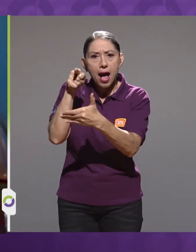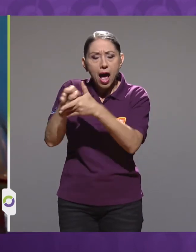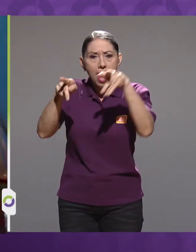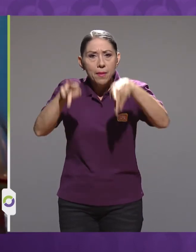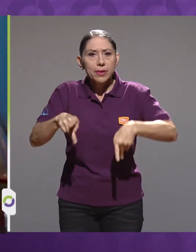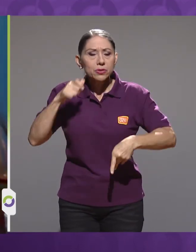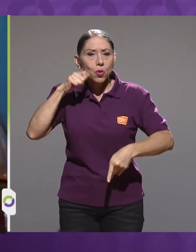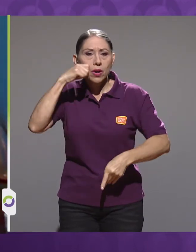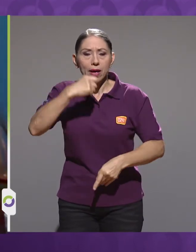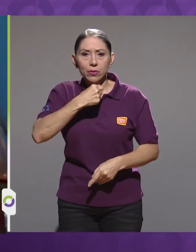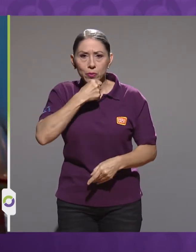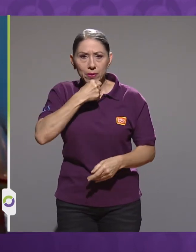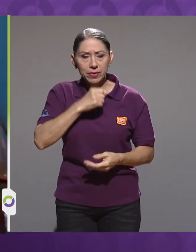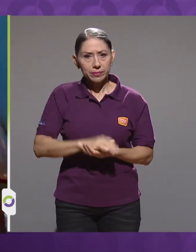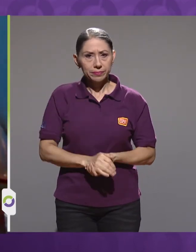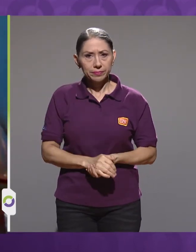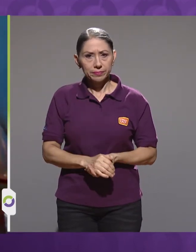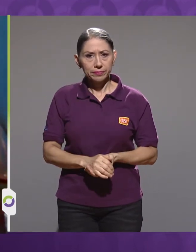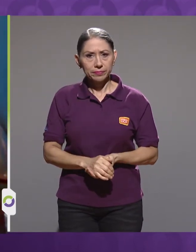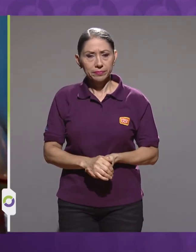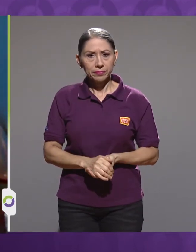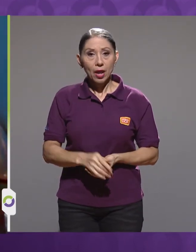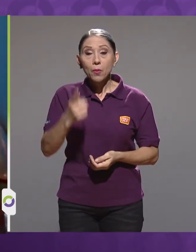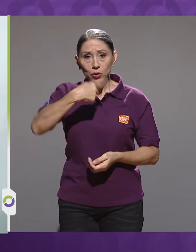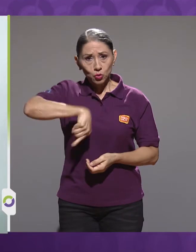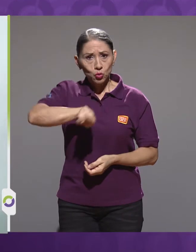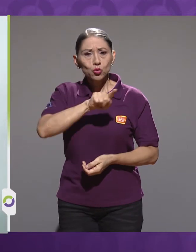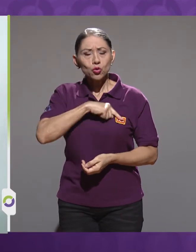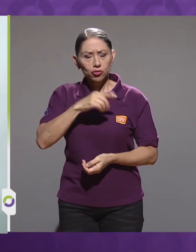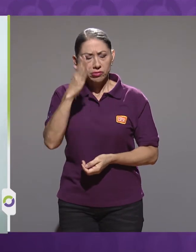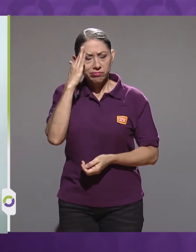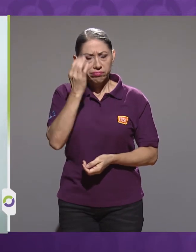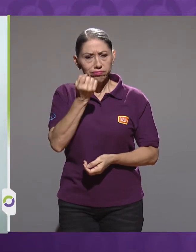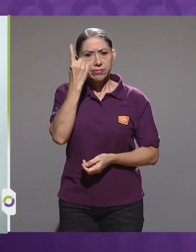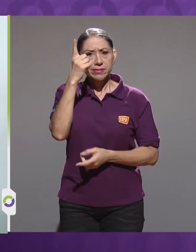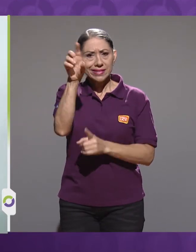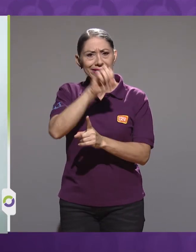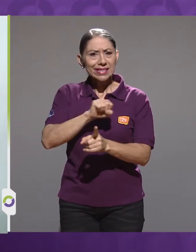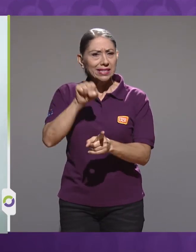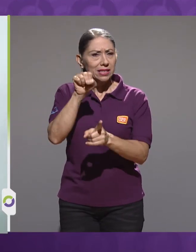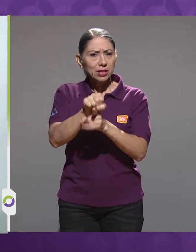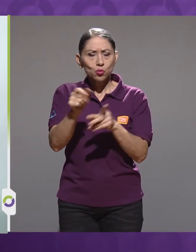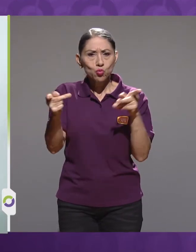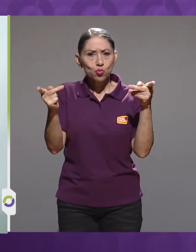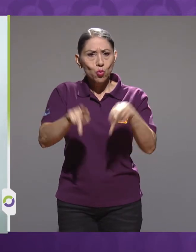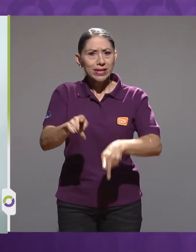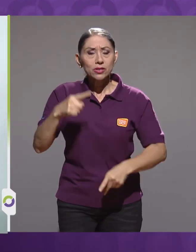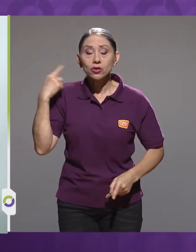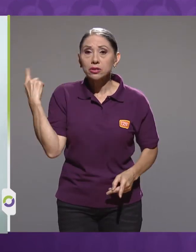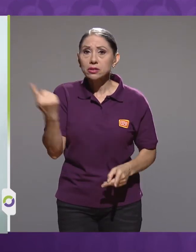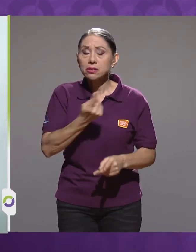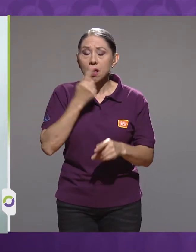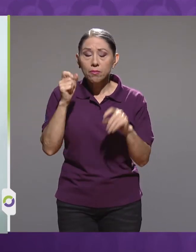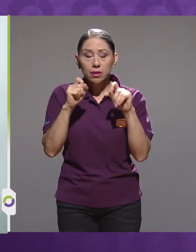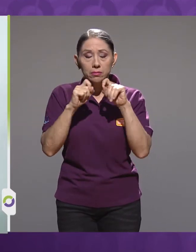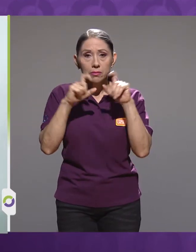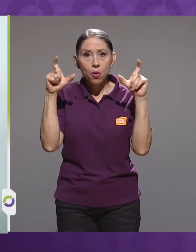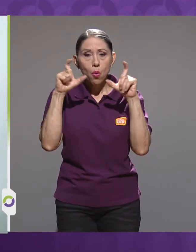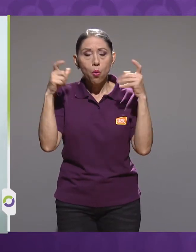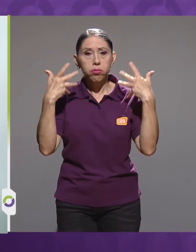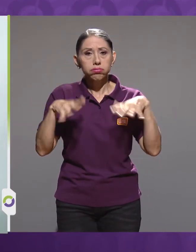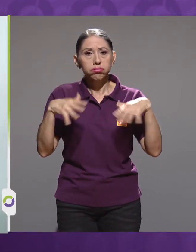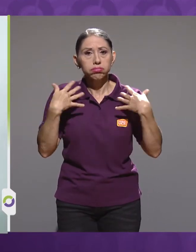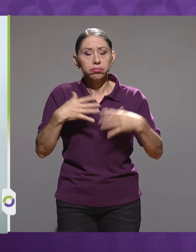y maltrato hacia la población adulta mayor. Bueno, nosotros tenemos muy claro que la situación siempre ha